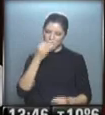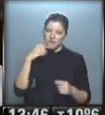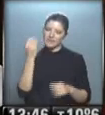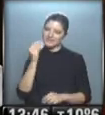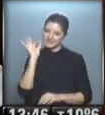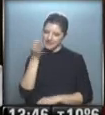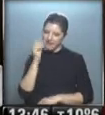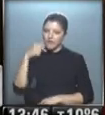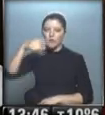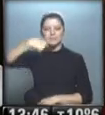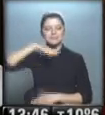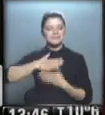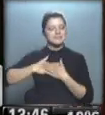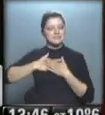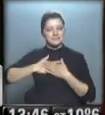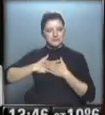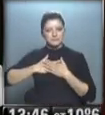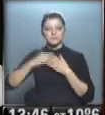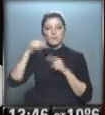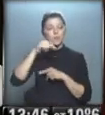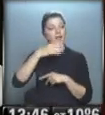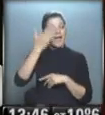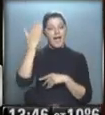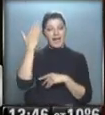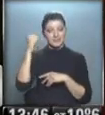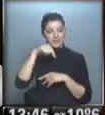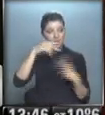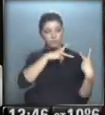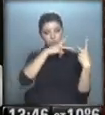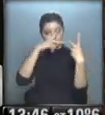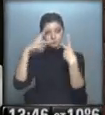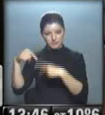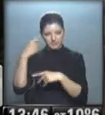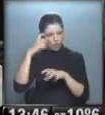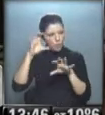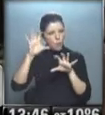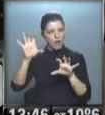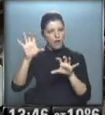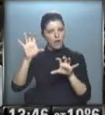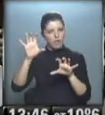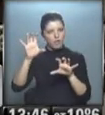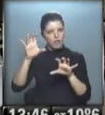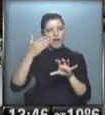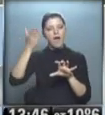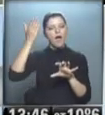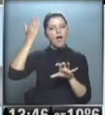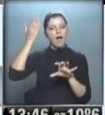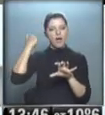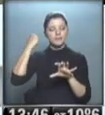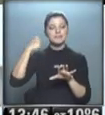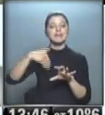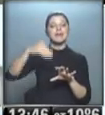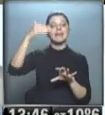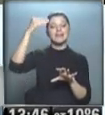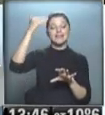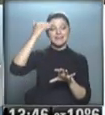que estamos usted había estado en nuestro partido se acuerda en aquel histórico 15